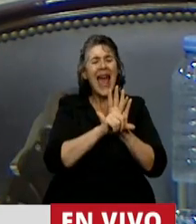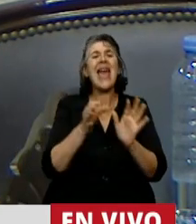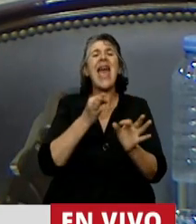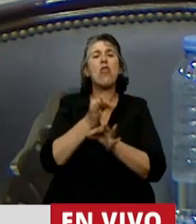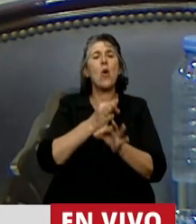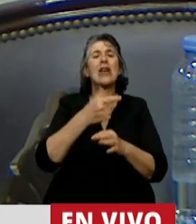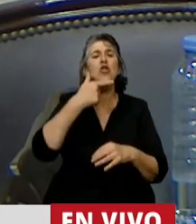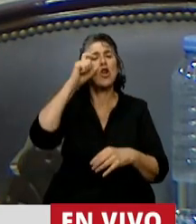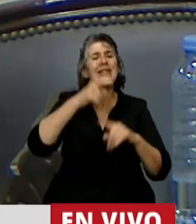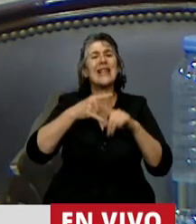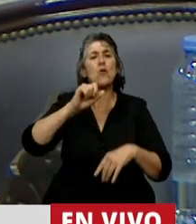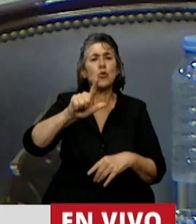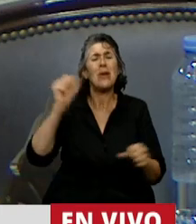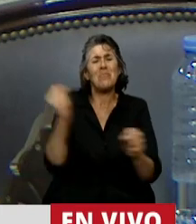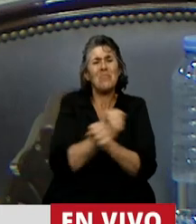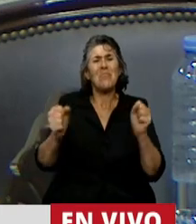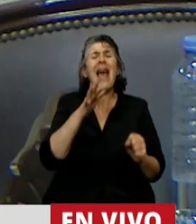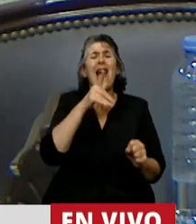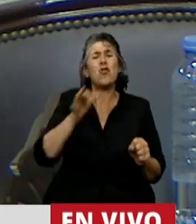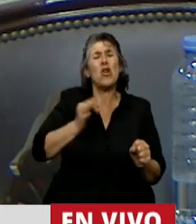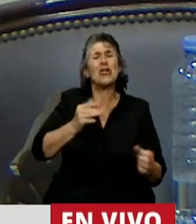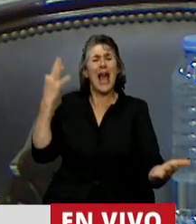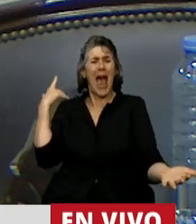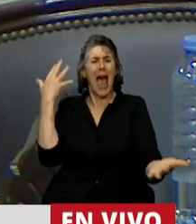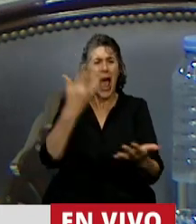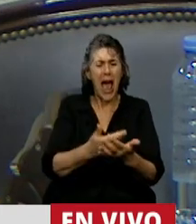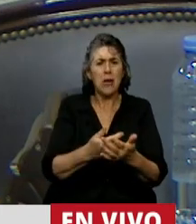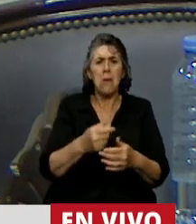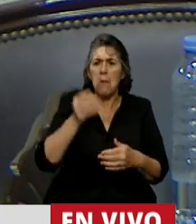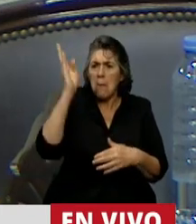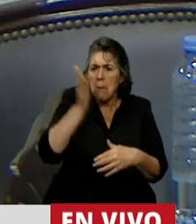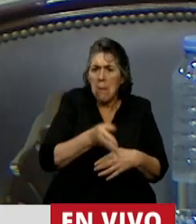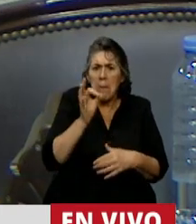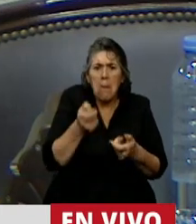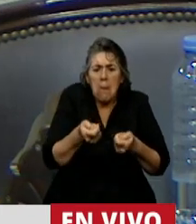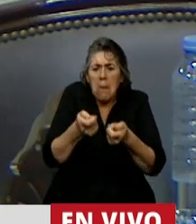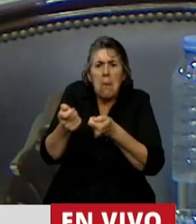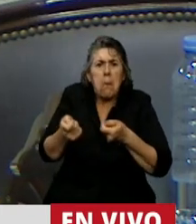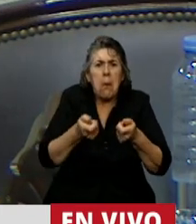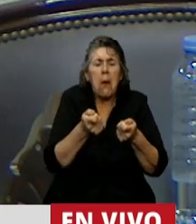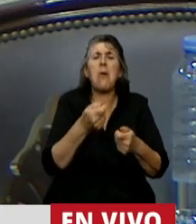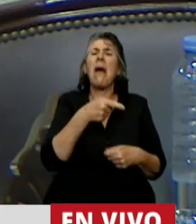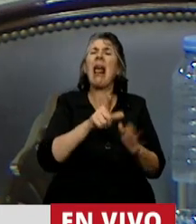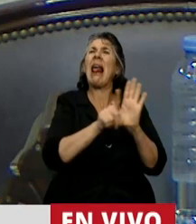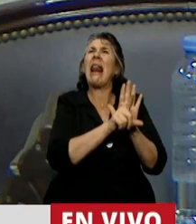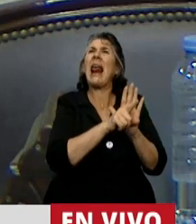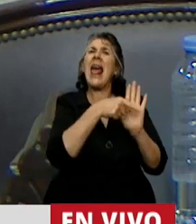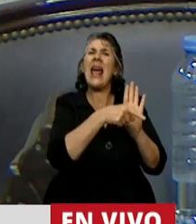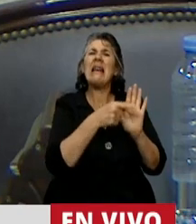su sanción y solamente el 50% de niños, niñas y jóvenes conocen de qué trata esta ley.